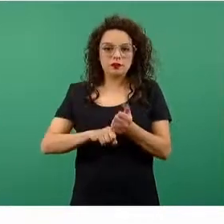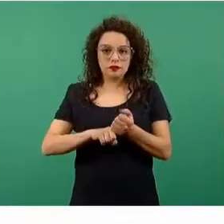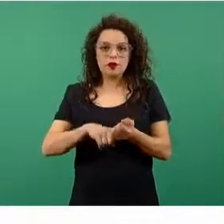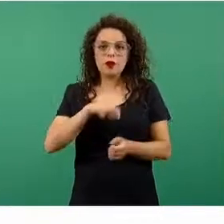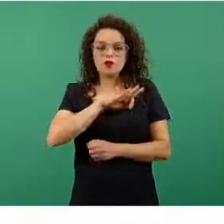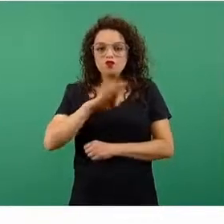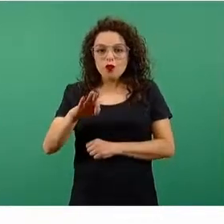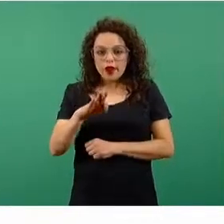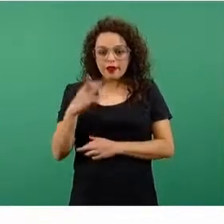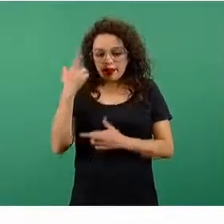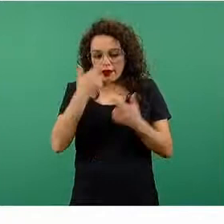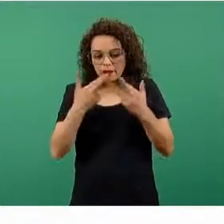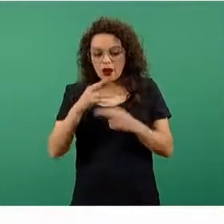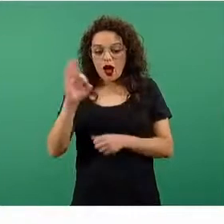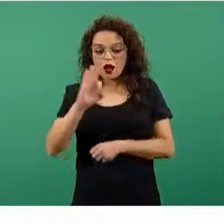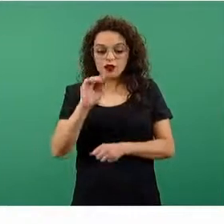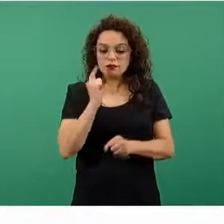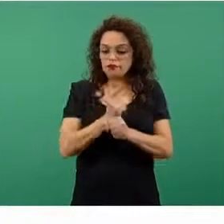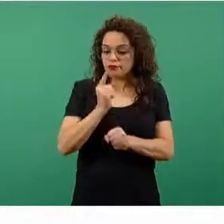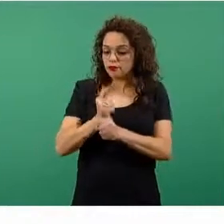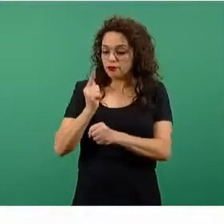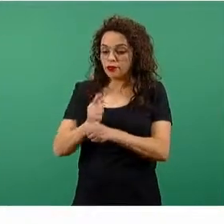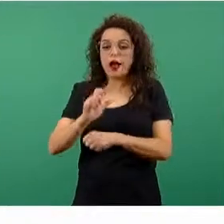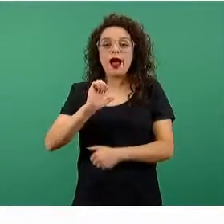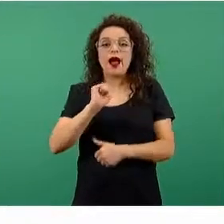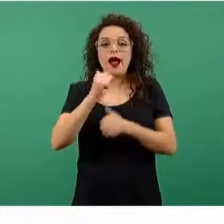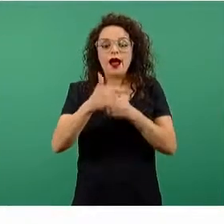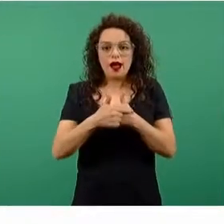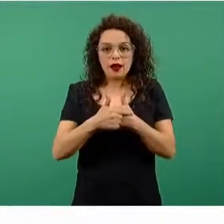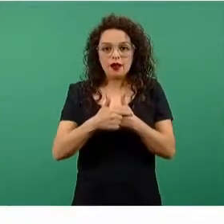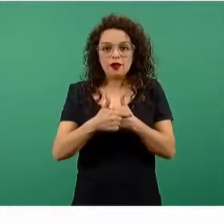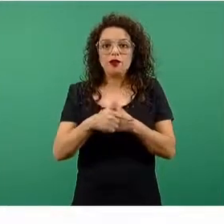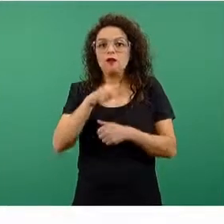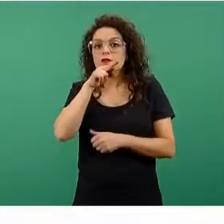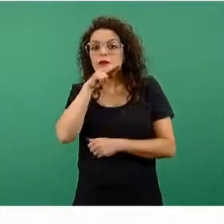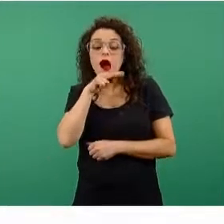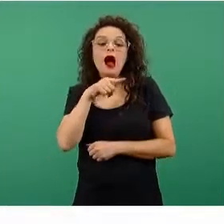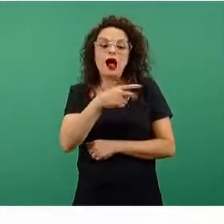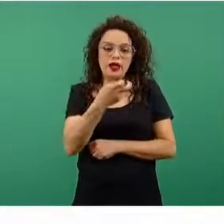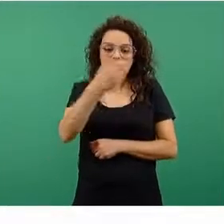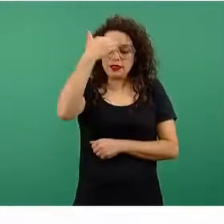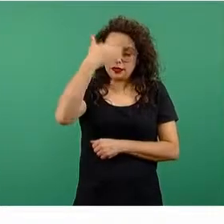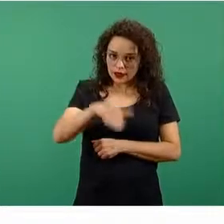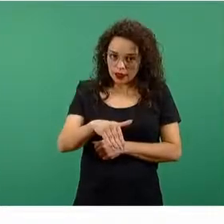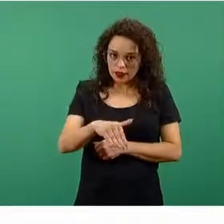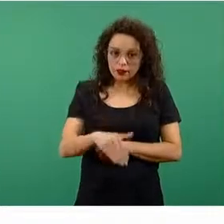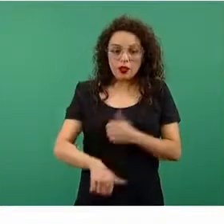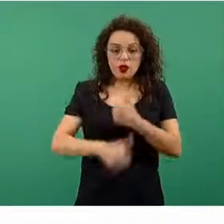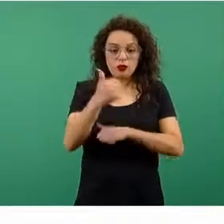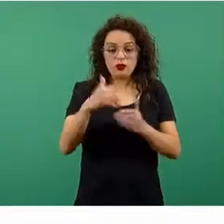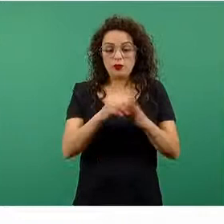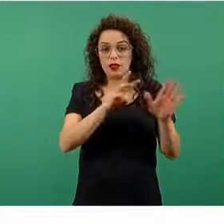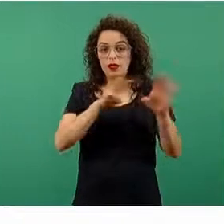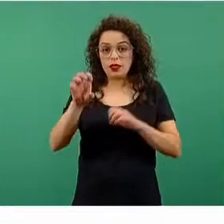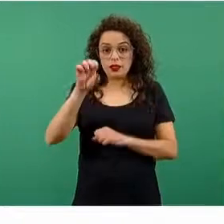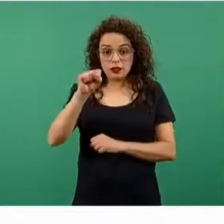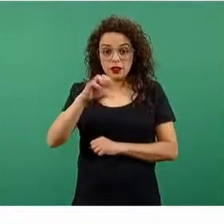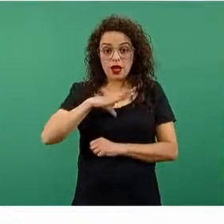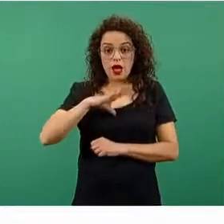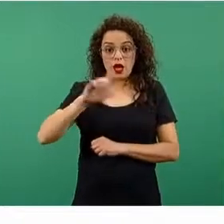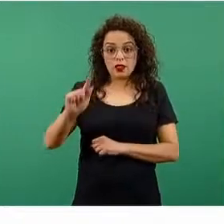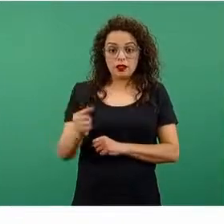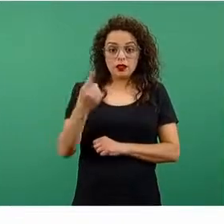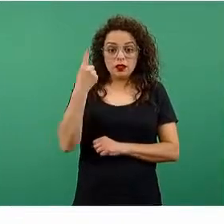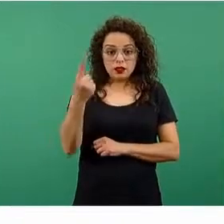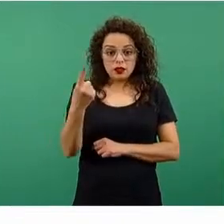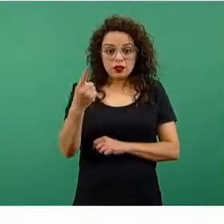eventualmente detectar aquellos eventos que pudieran ser de mayor consideración. De estos 11.360 tenemos 71 que en su